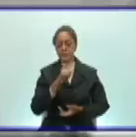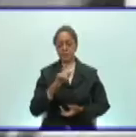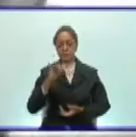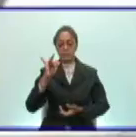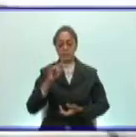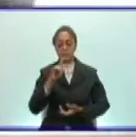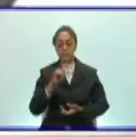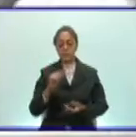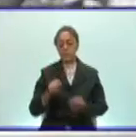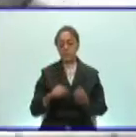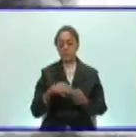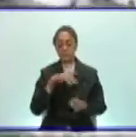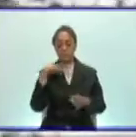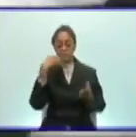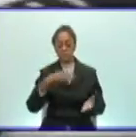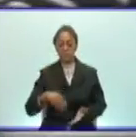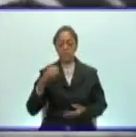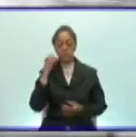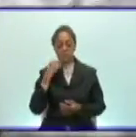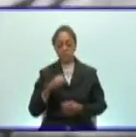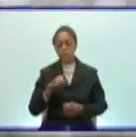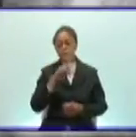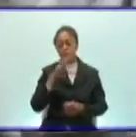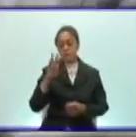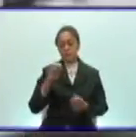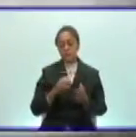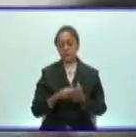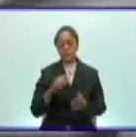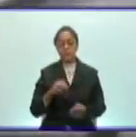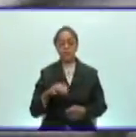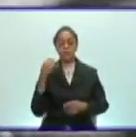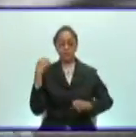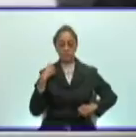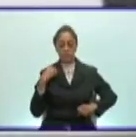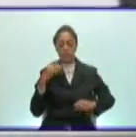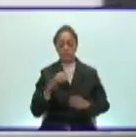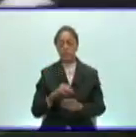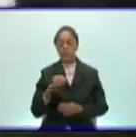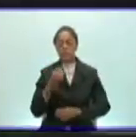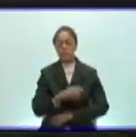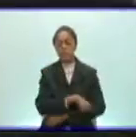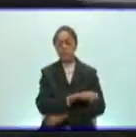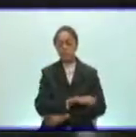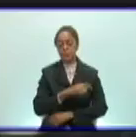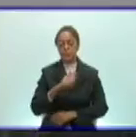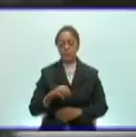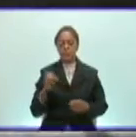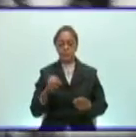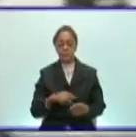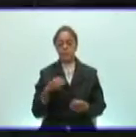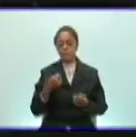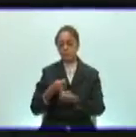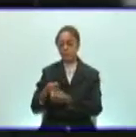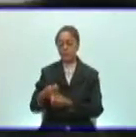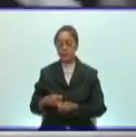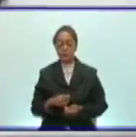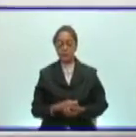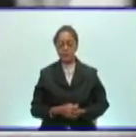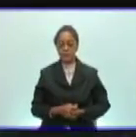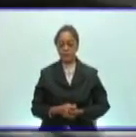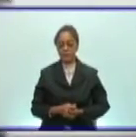176 muertos y más de 300 heridos entre soldados, milicianos y civiles es el saldo de la invasión.